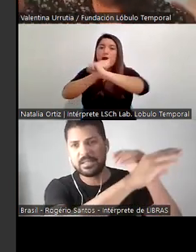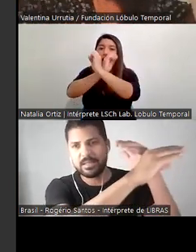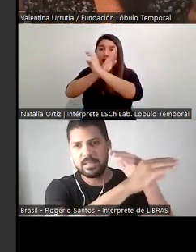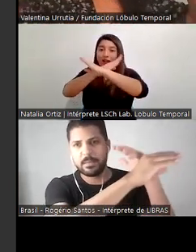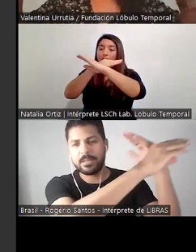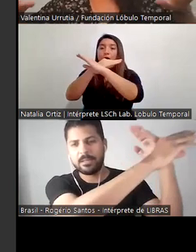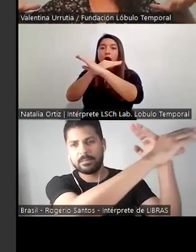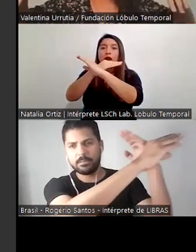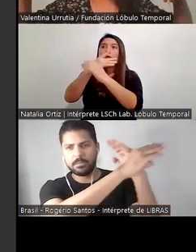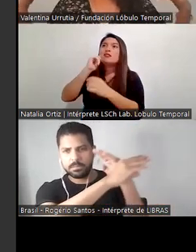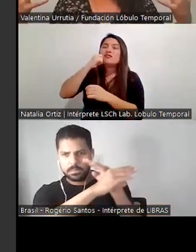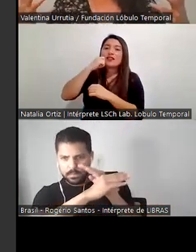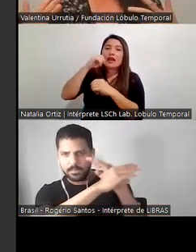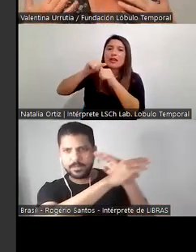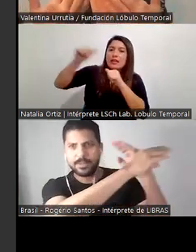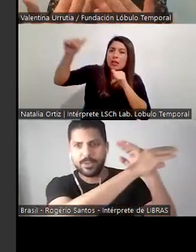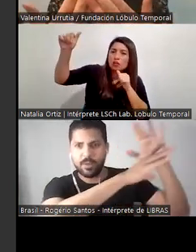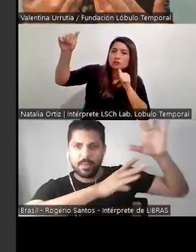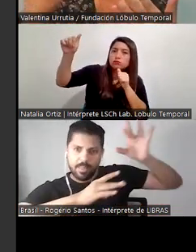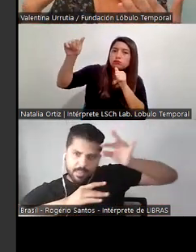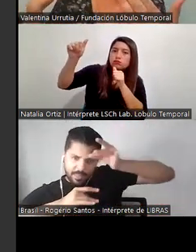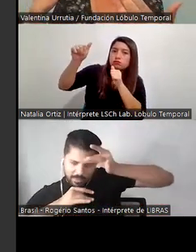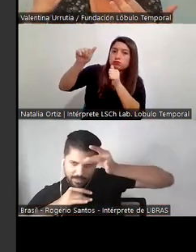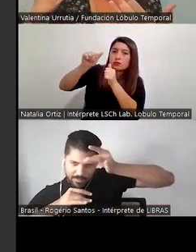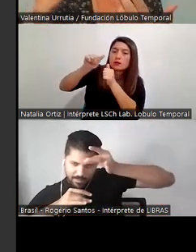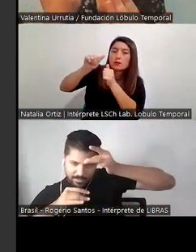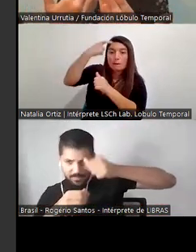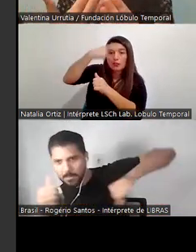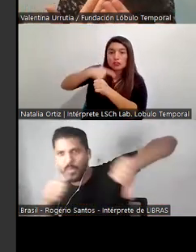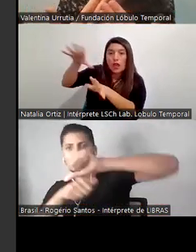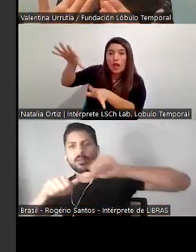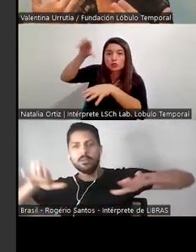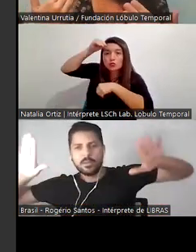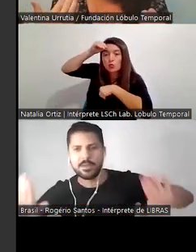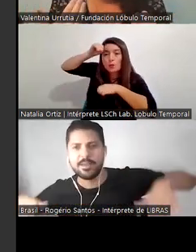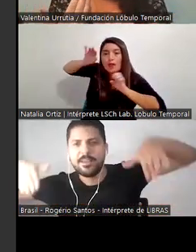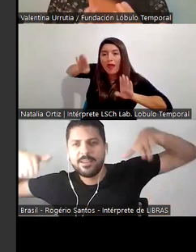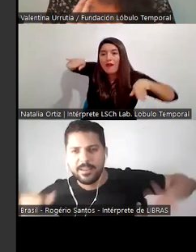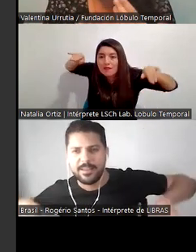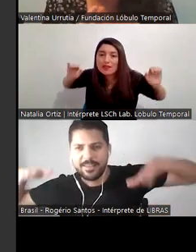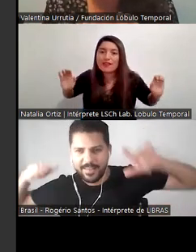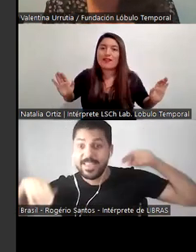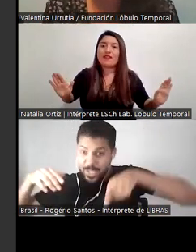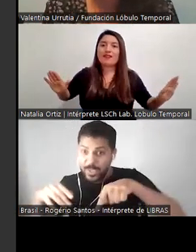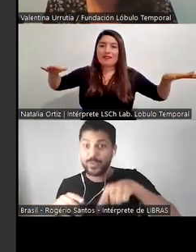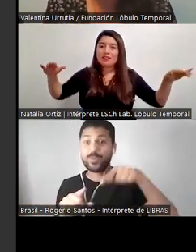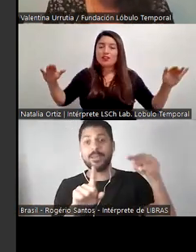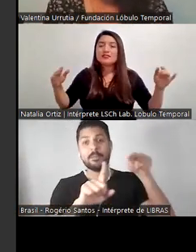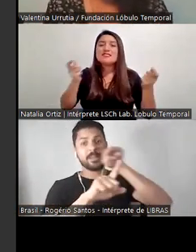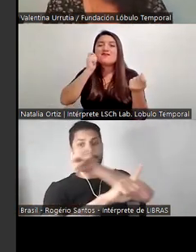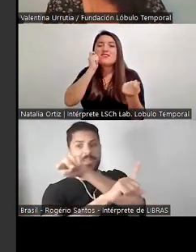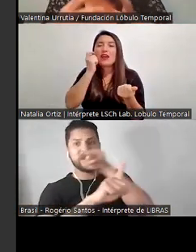se transforma, ¿verdad?, en el ave, y eso nos va dando esta idea de perspectiva, etcétera, que son técnicas